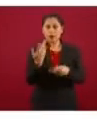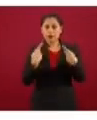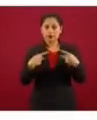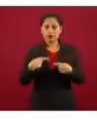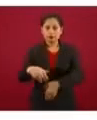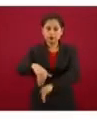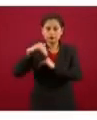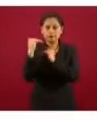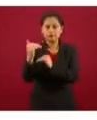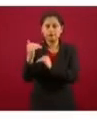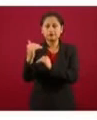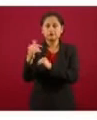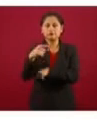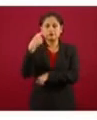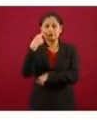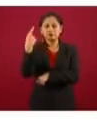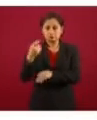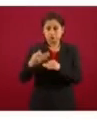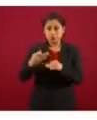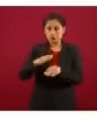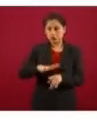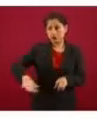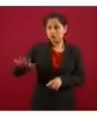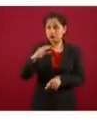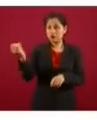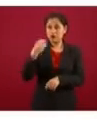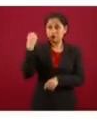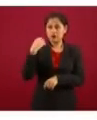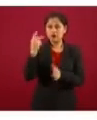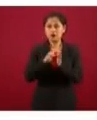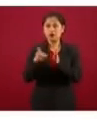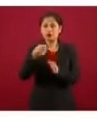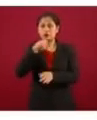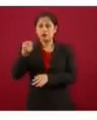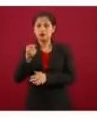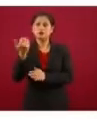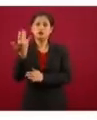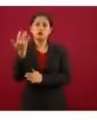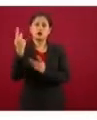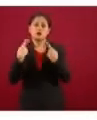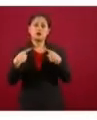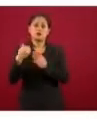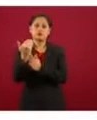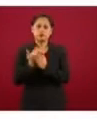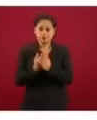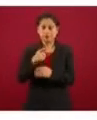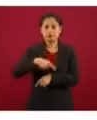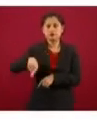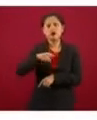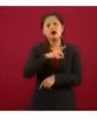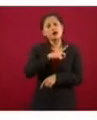el ejemplo está a la vista, aquí en esta misma conferencia matutina; lavado frecuente de manos, estornudar o toser aplicando la